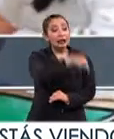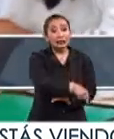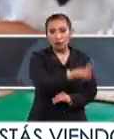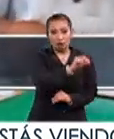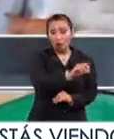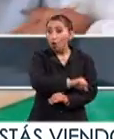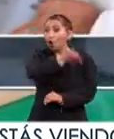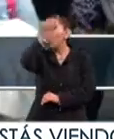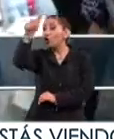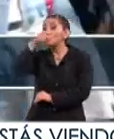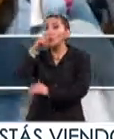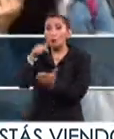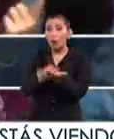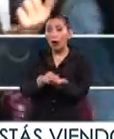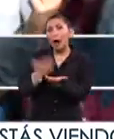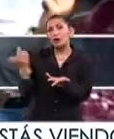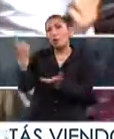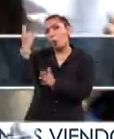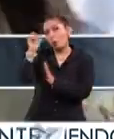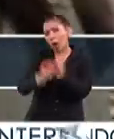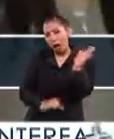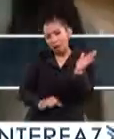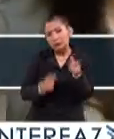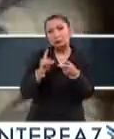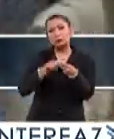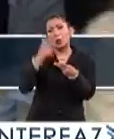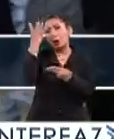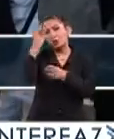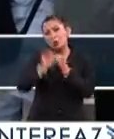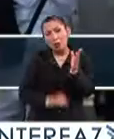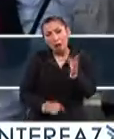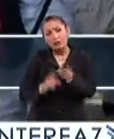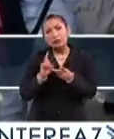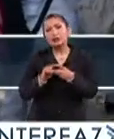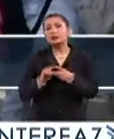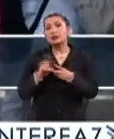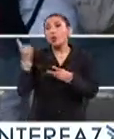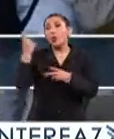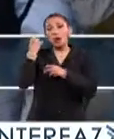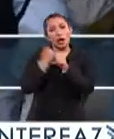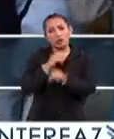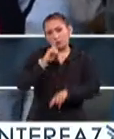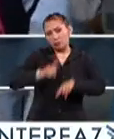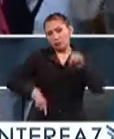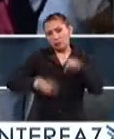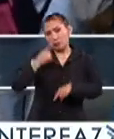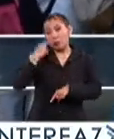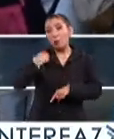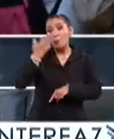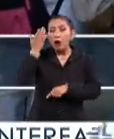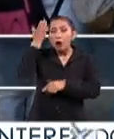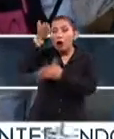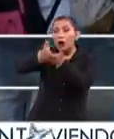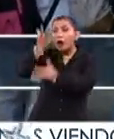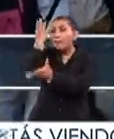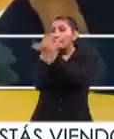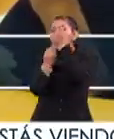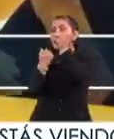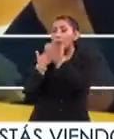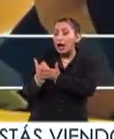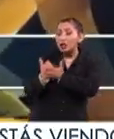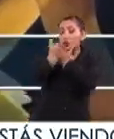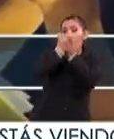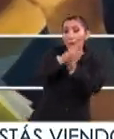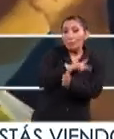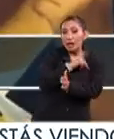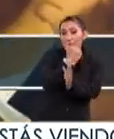adquirir por un lapso de un mes, 4 meses, un año, una habilidad que complementa tu